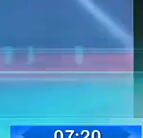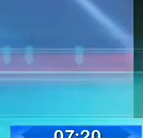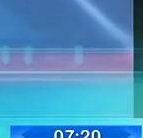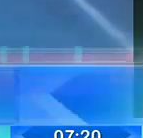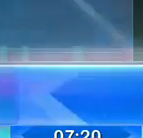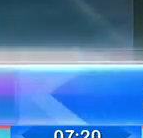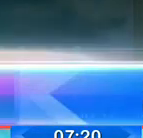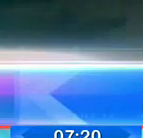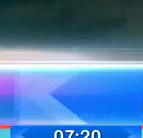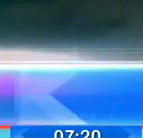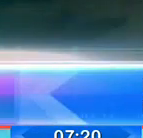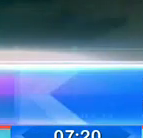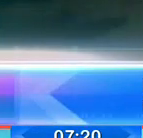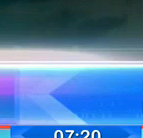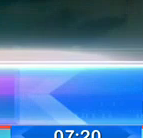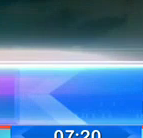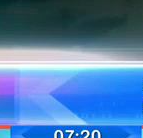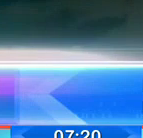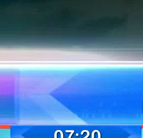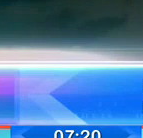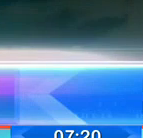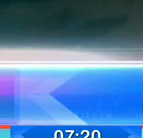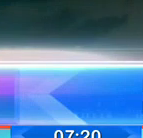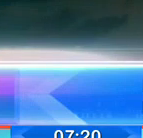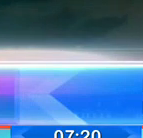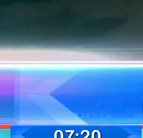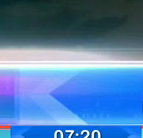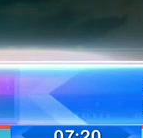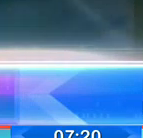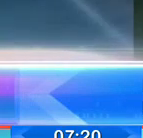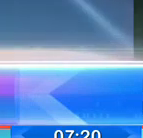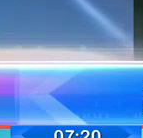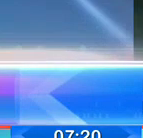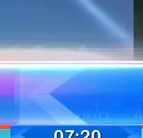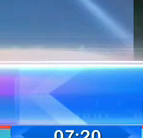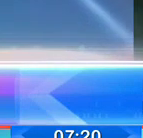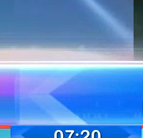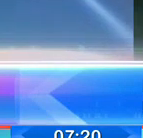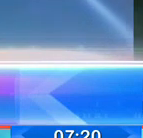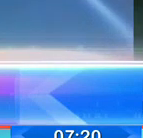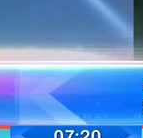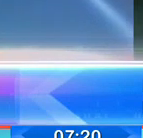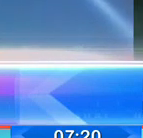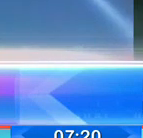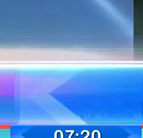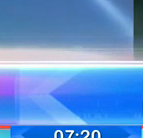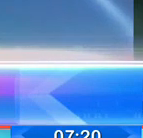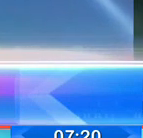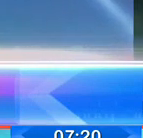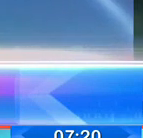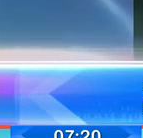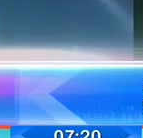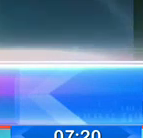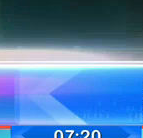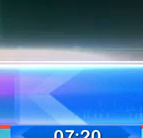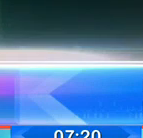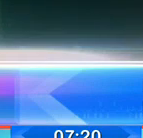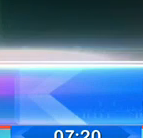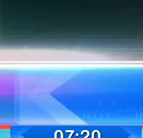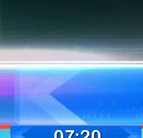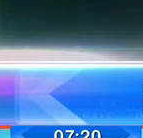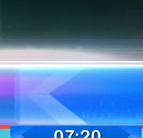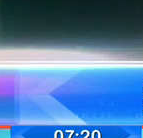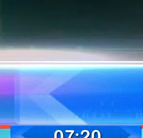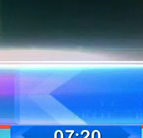Vamos a una pausa comercial. El desbordamiento del río Quinche a causa de las lluvias durante la tarde del miércoles provocó inundaciones en la parroquia de Guayabamba.